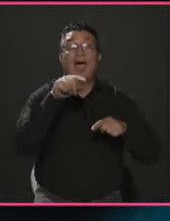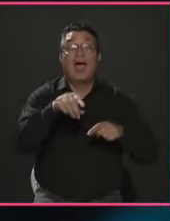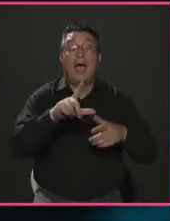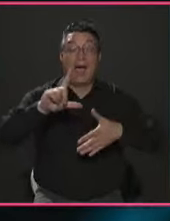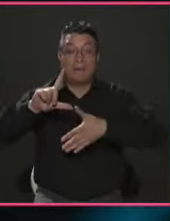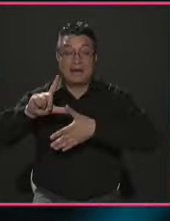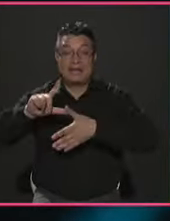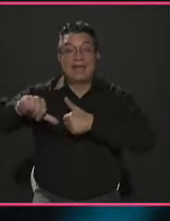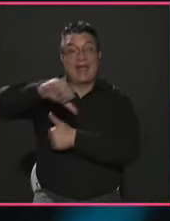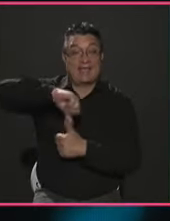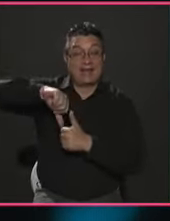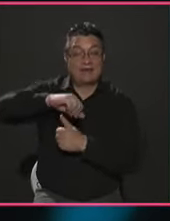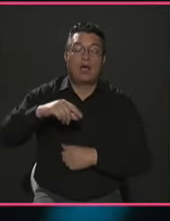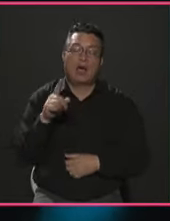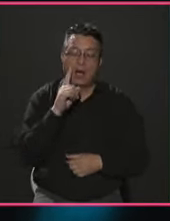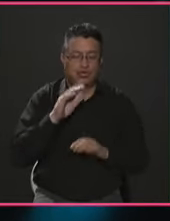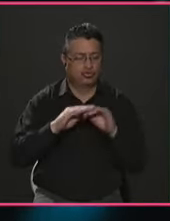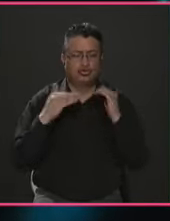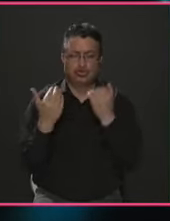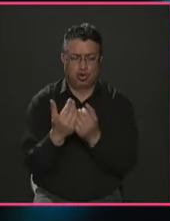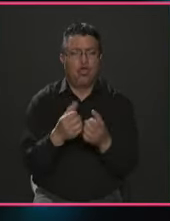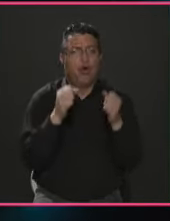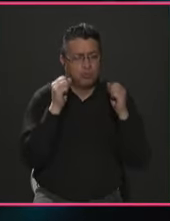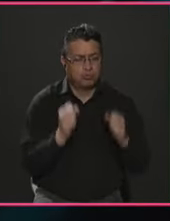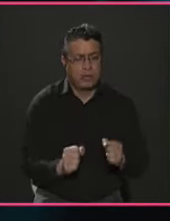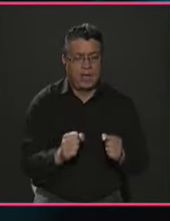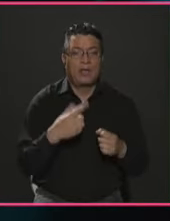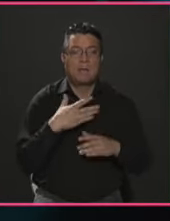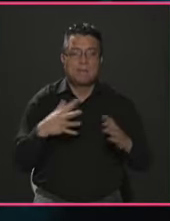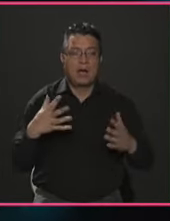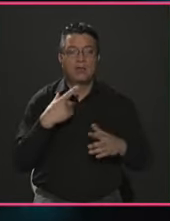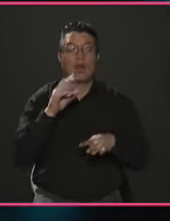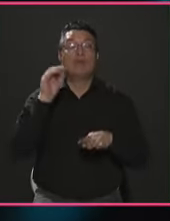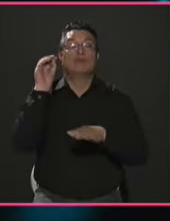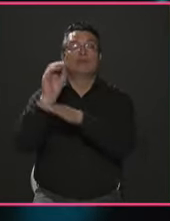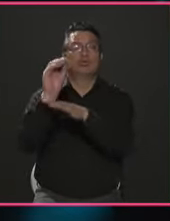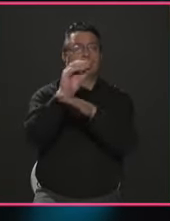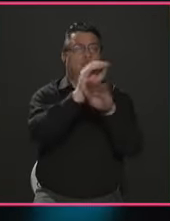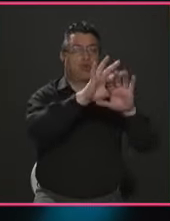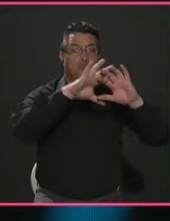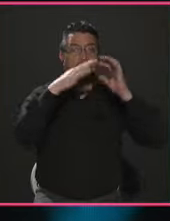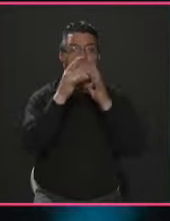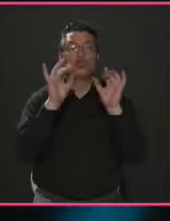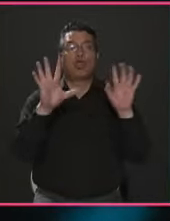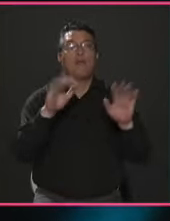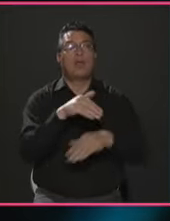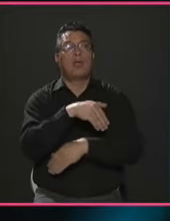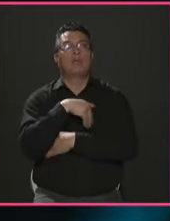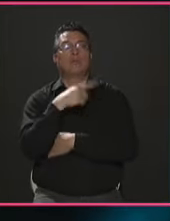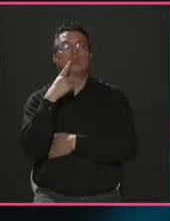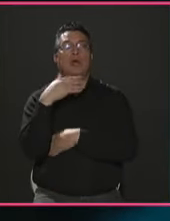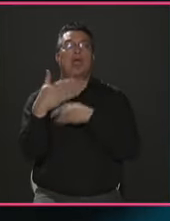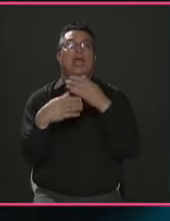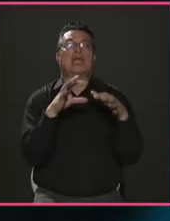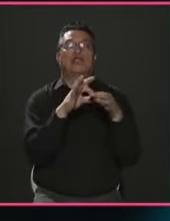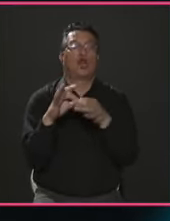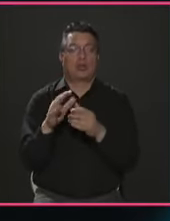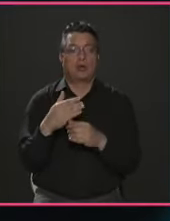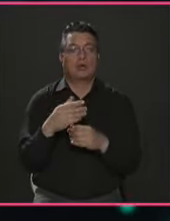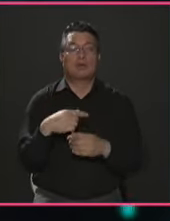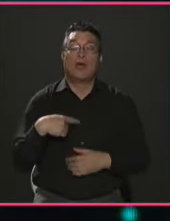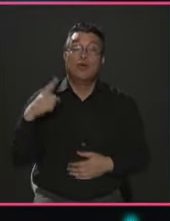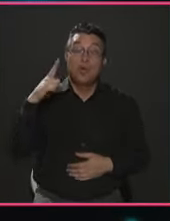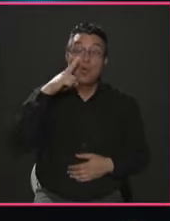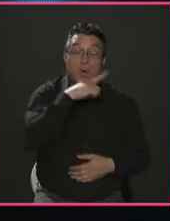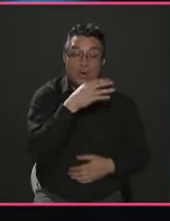Caribe tiene todas las condiciones para ser mucho más que un predor global y un espectador del curso de la historia finalizo